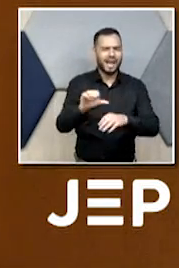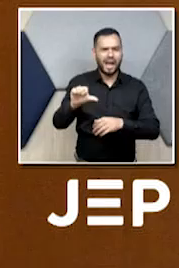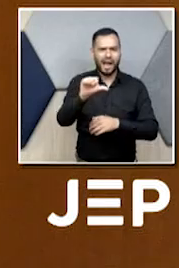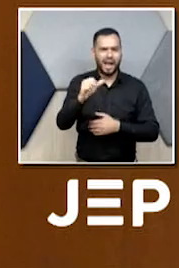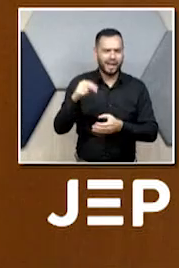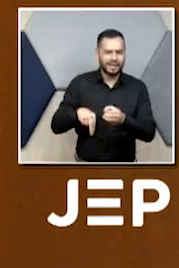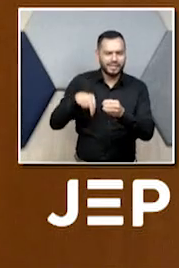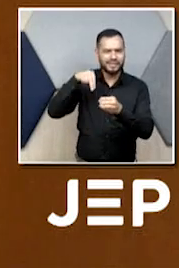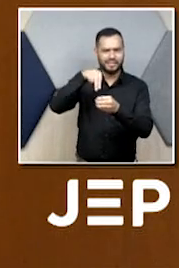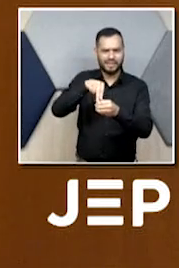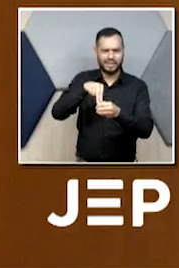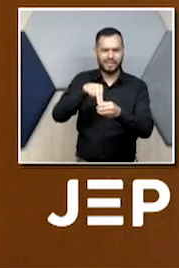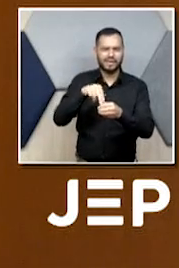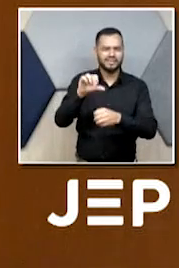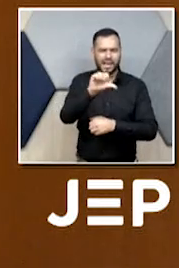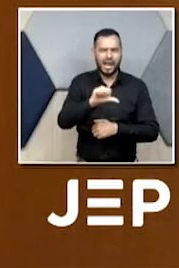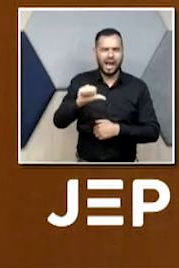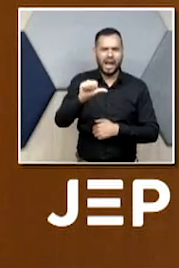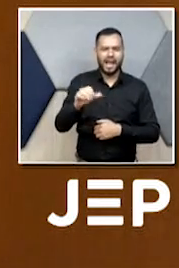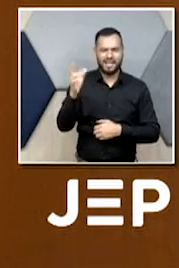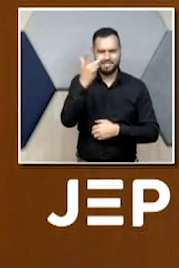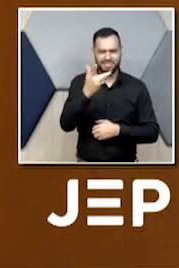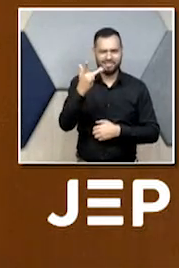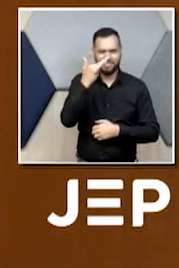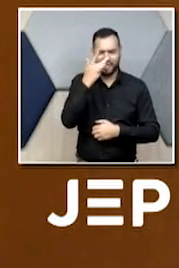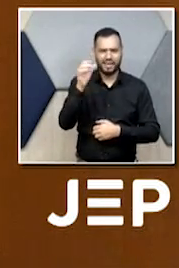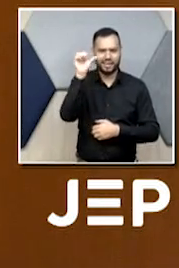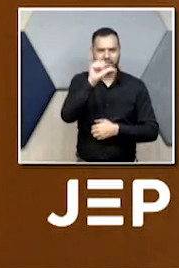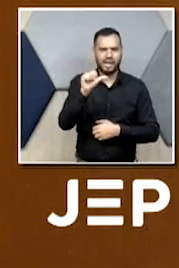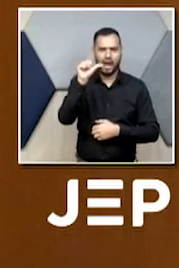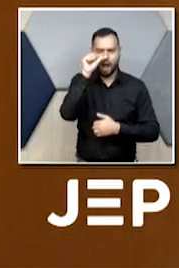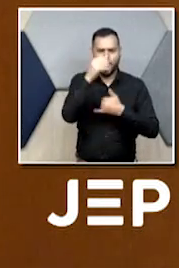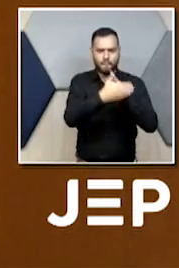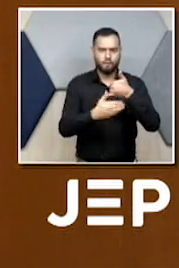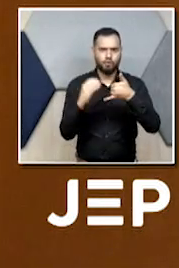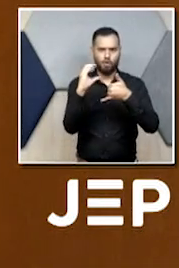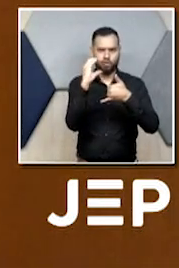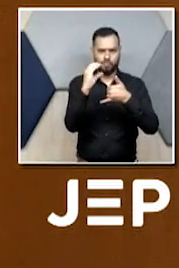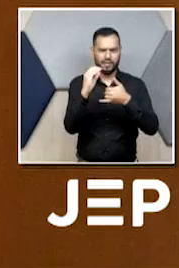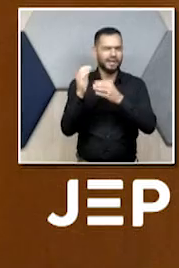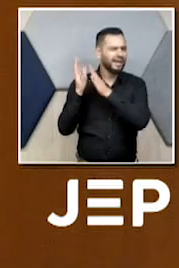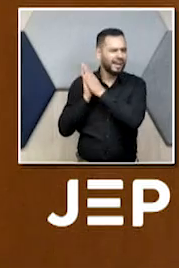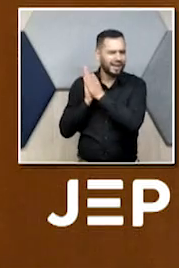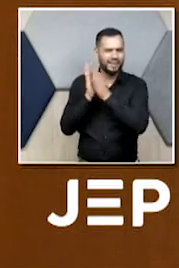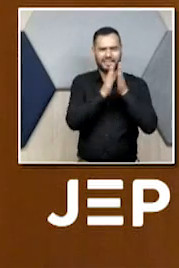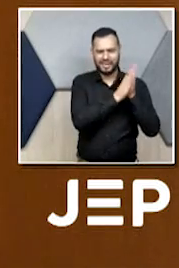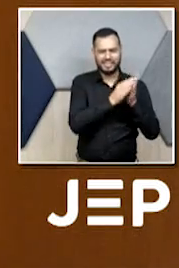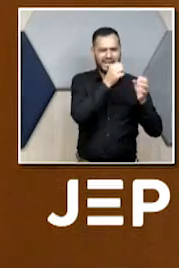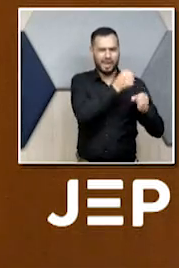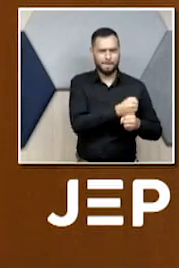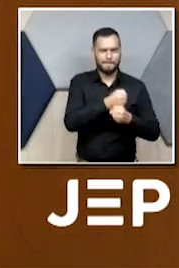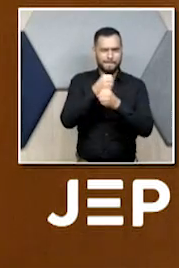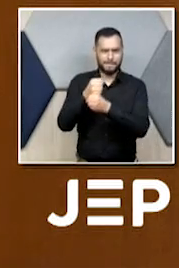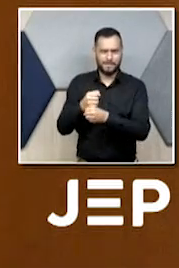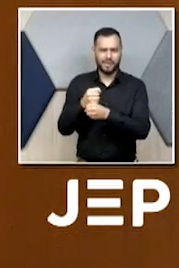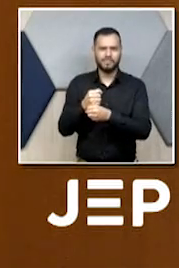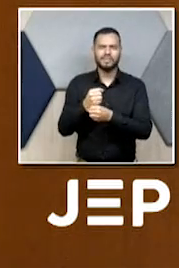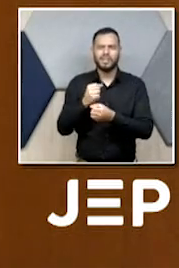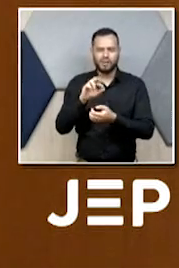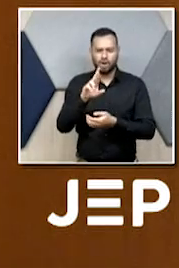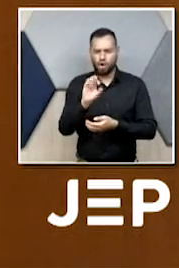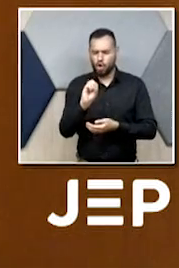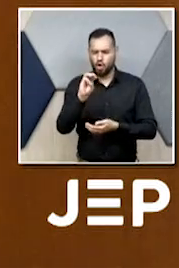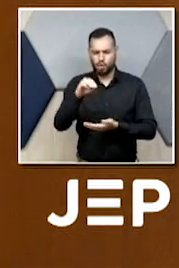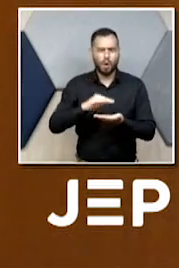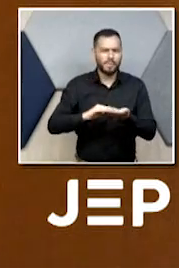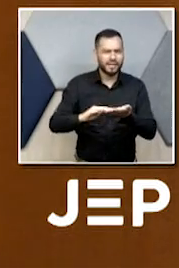mujeres negras afrocolombianas, de las raizales, de las palenqueras, de las mujeres rom gitanas y de las mujeres rurales de